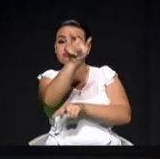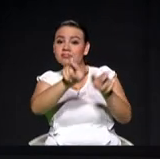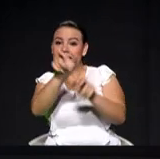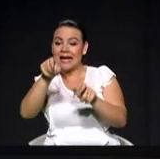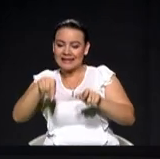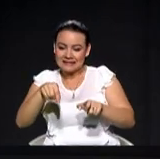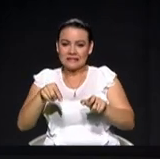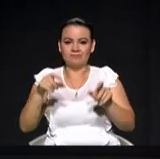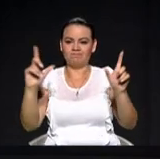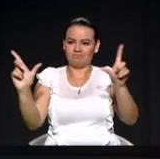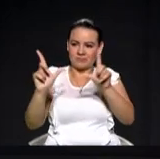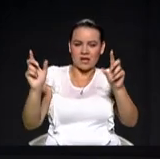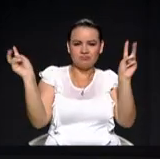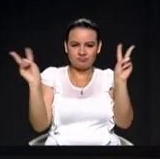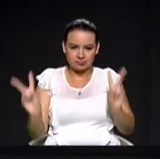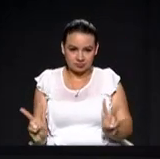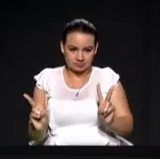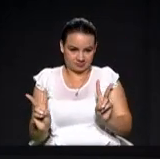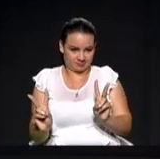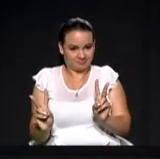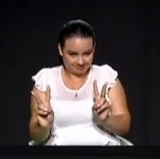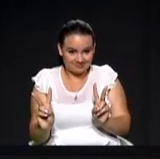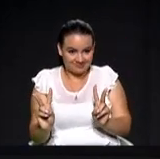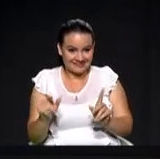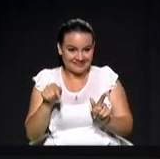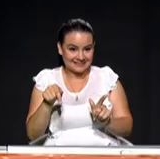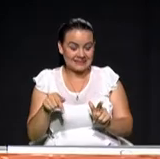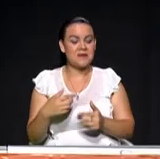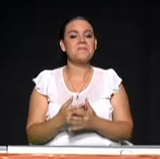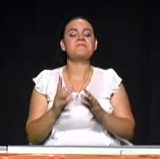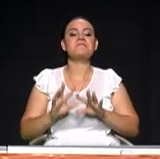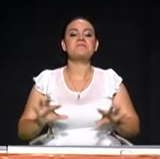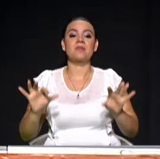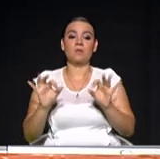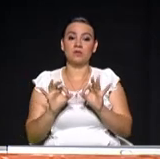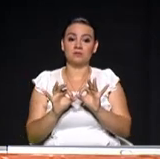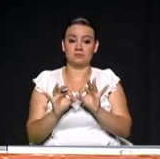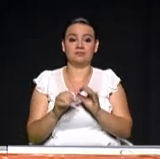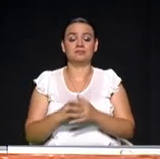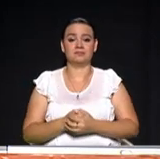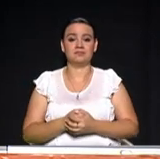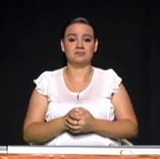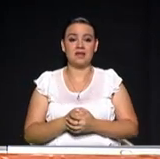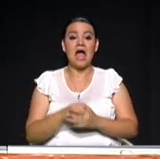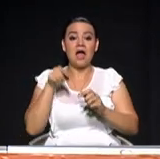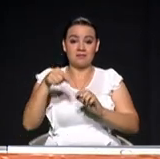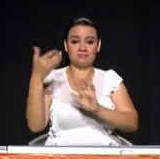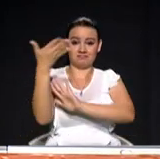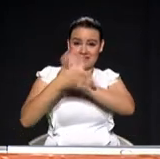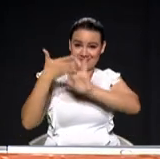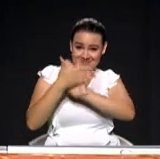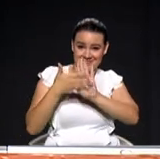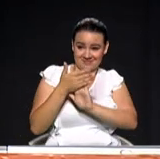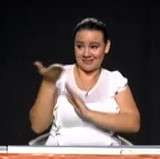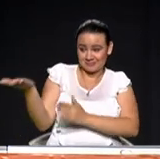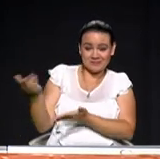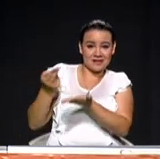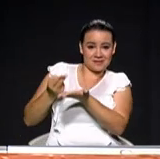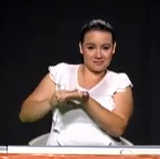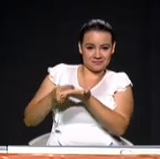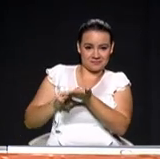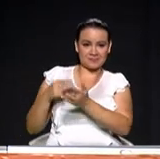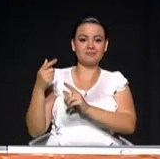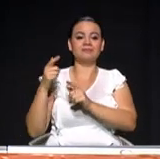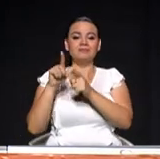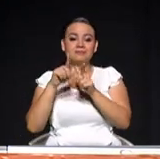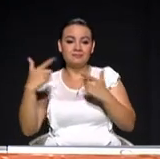al igual que la que pasó hace algún instante tiene sistema de lenguaje de señas colombiana intérprete de es el lenguaje de